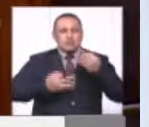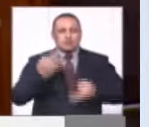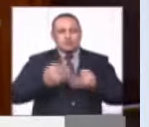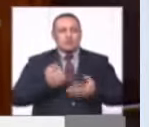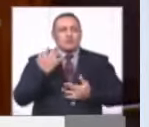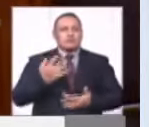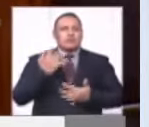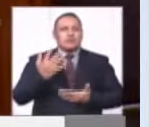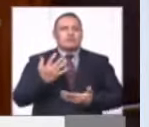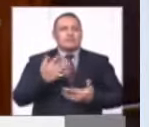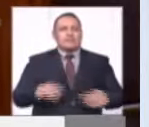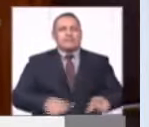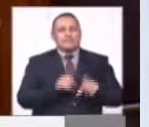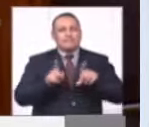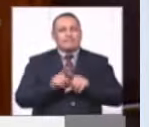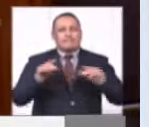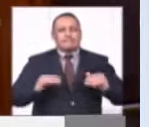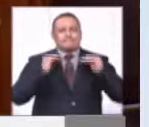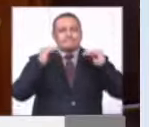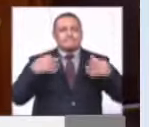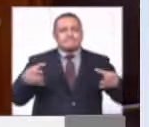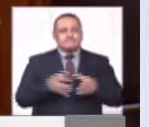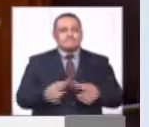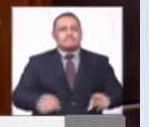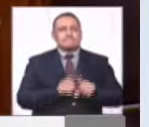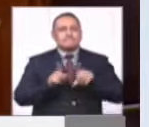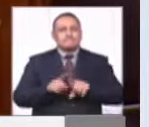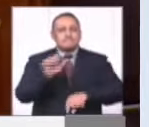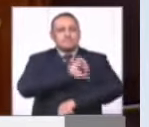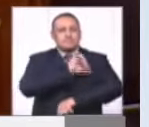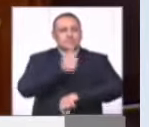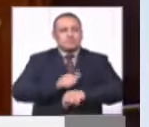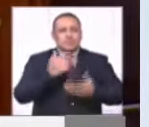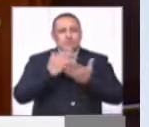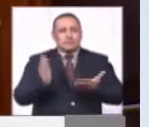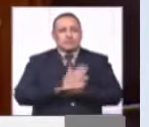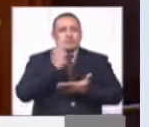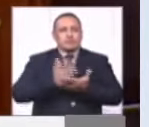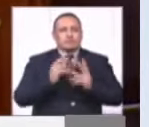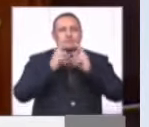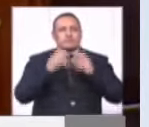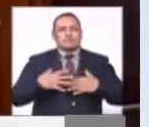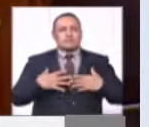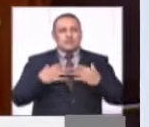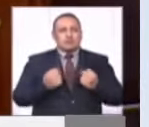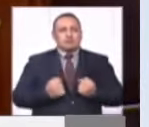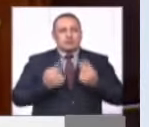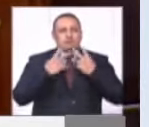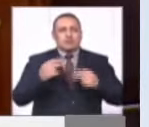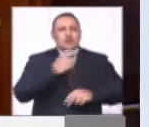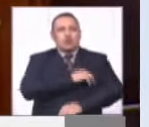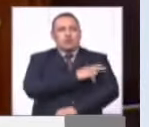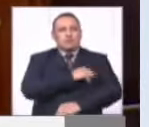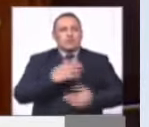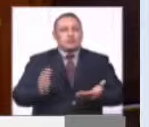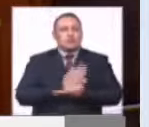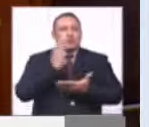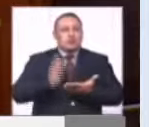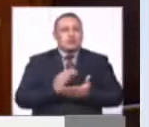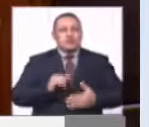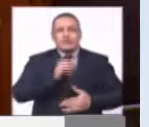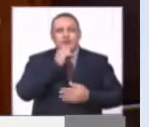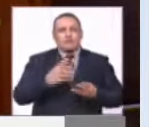estamos esperando. En ANCA, señor presidente, nos enfrentamos a una situación crítica en el ámbito de la salud. Hospitales colapsados,